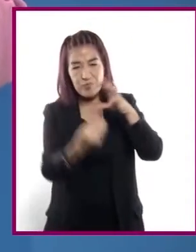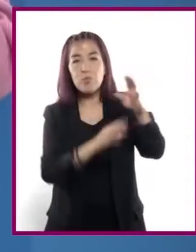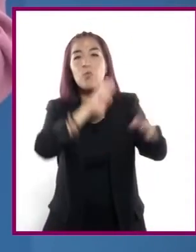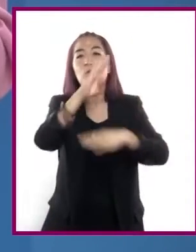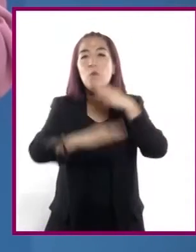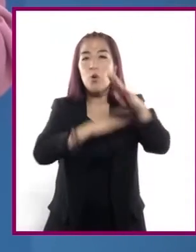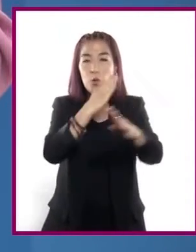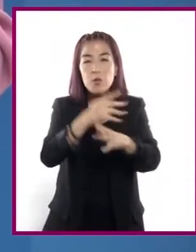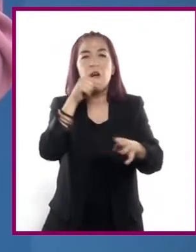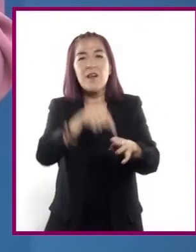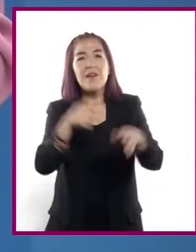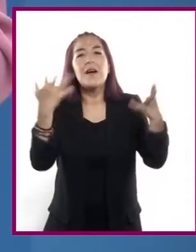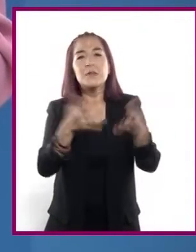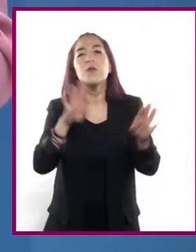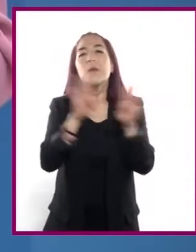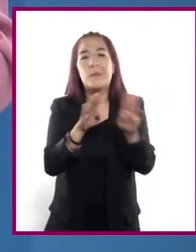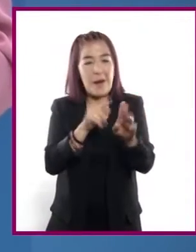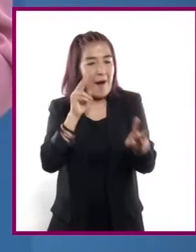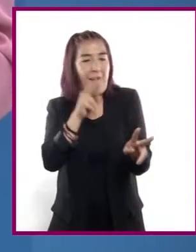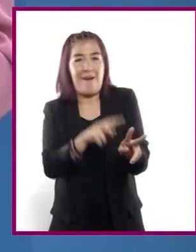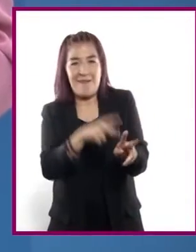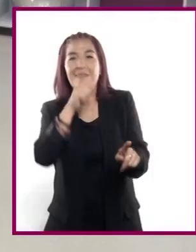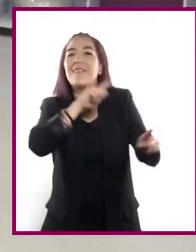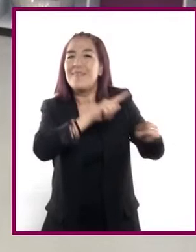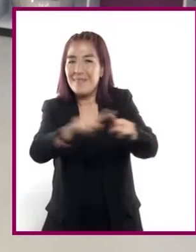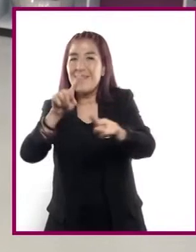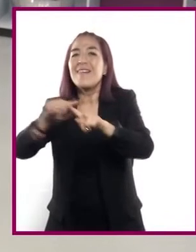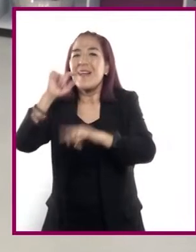de asumir la interculturalidad.